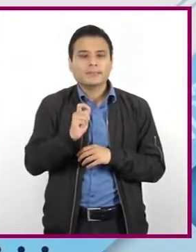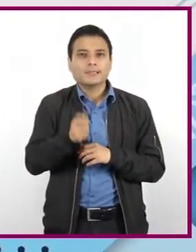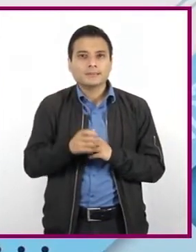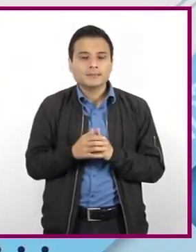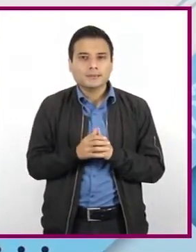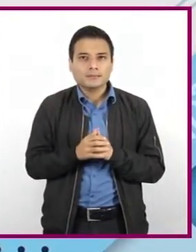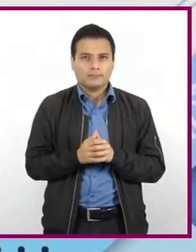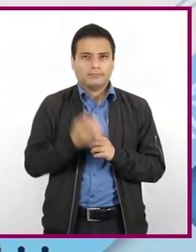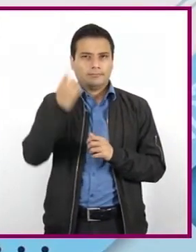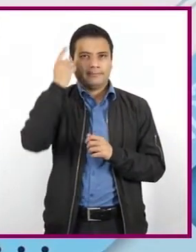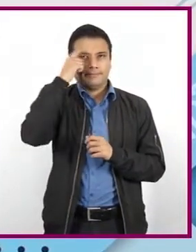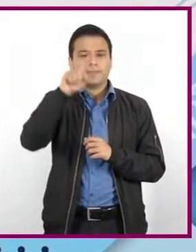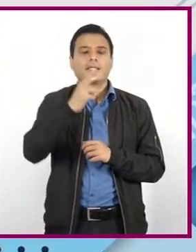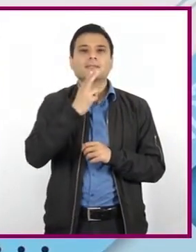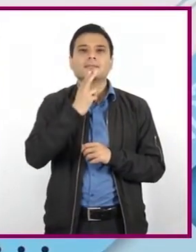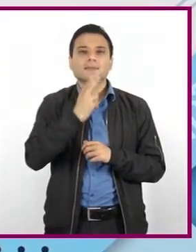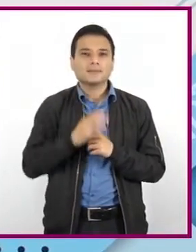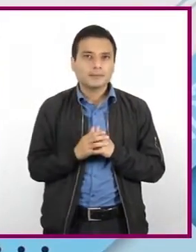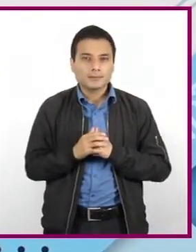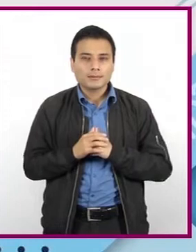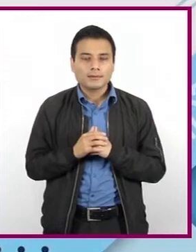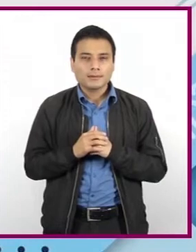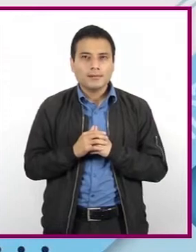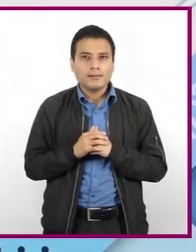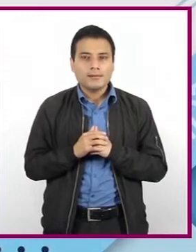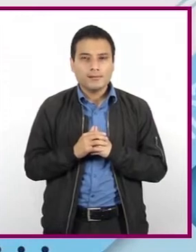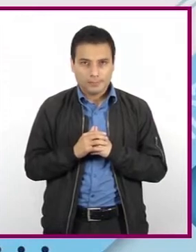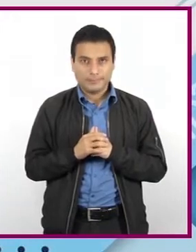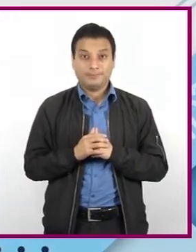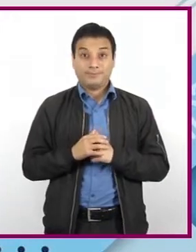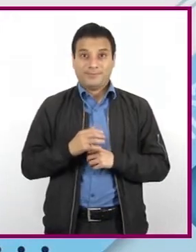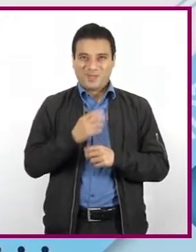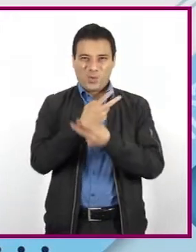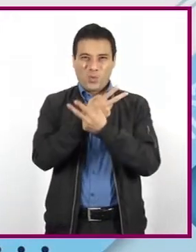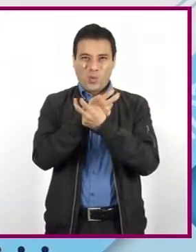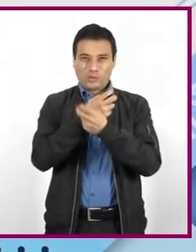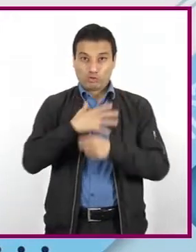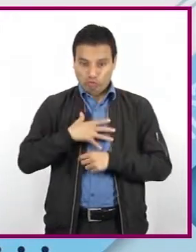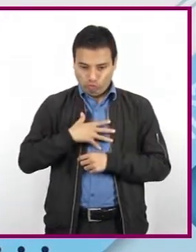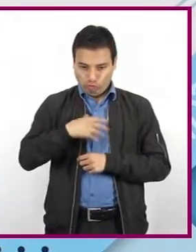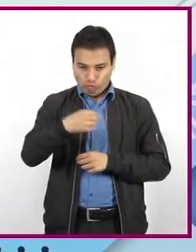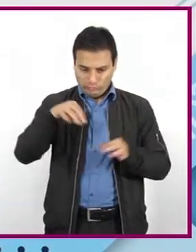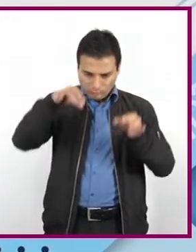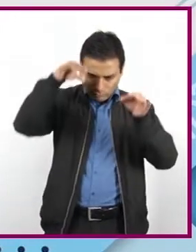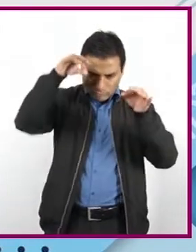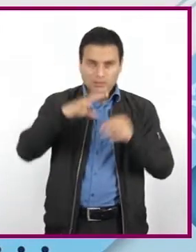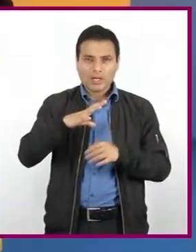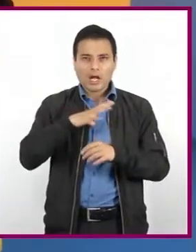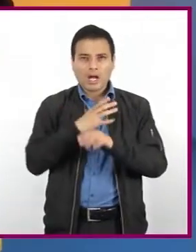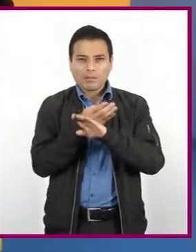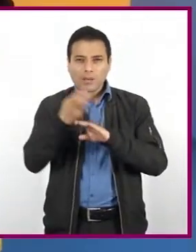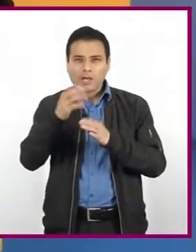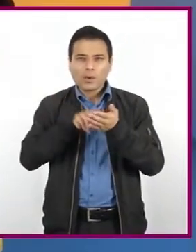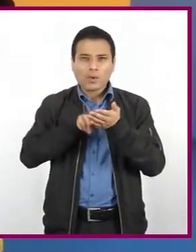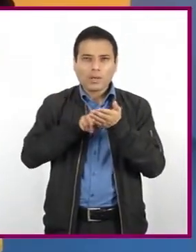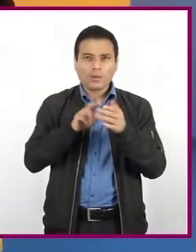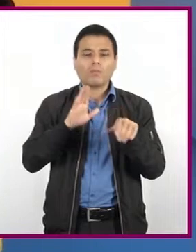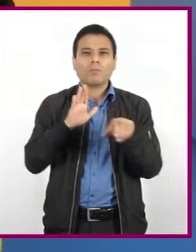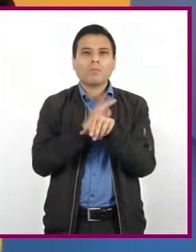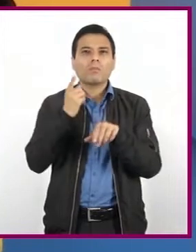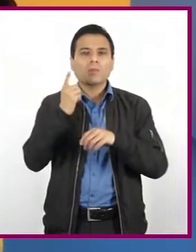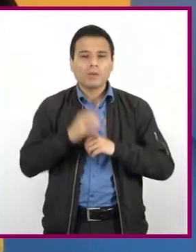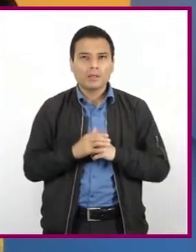se utilizan actualmente? ¿Por qué en una radiografía se observan zonas claras y oscuras? Maestra, en